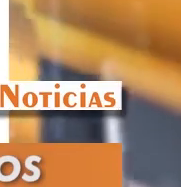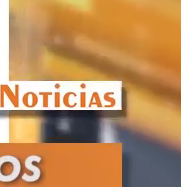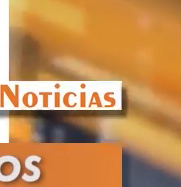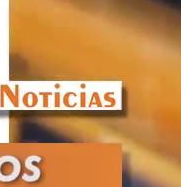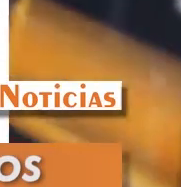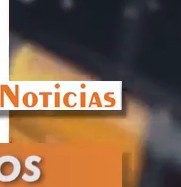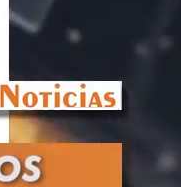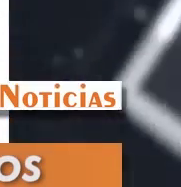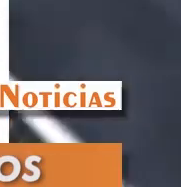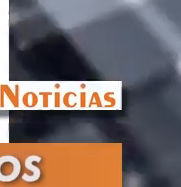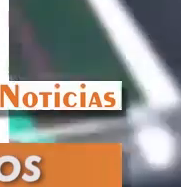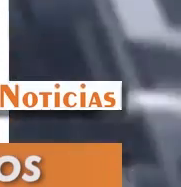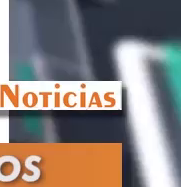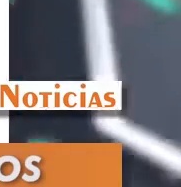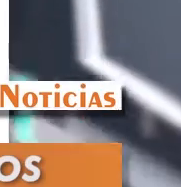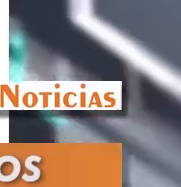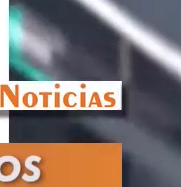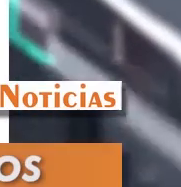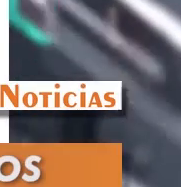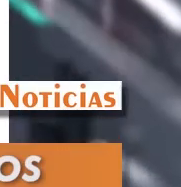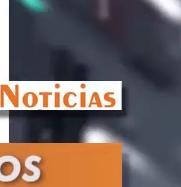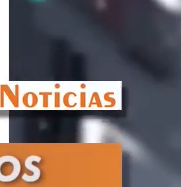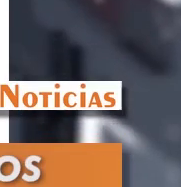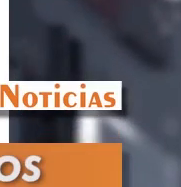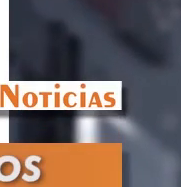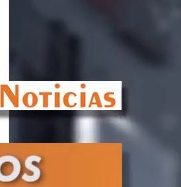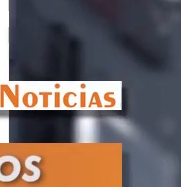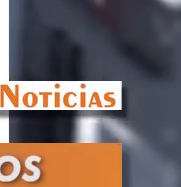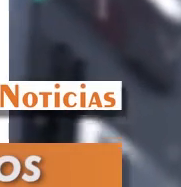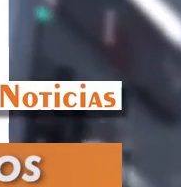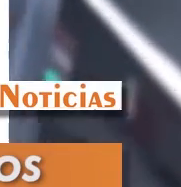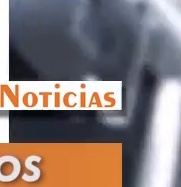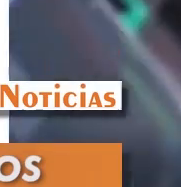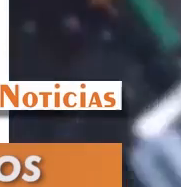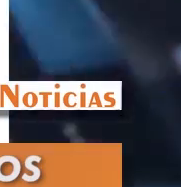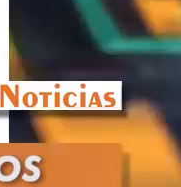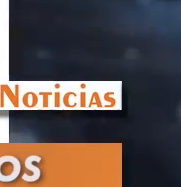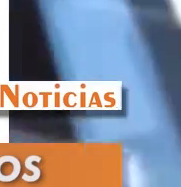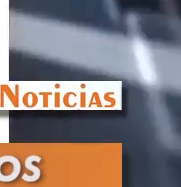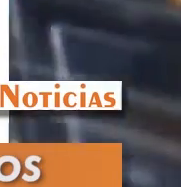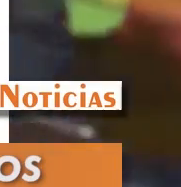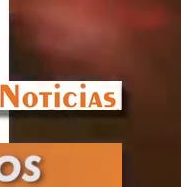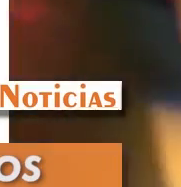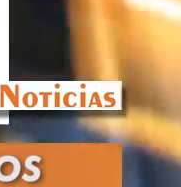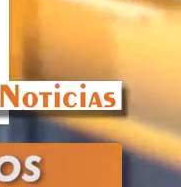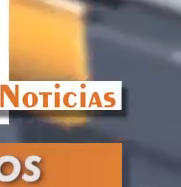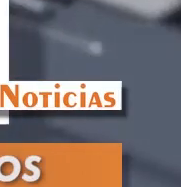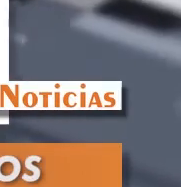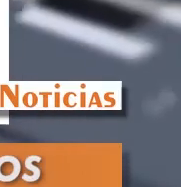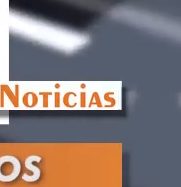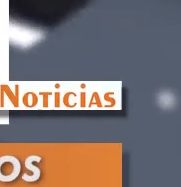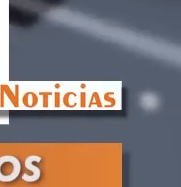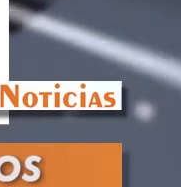más joven, ¿no? Sí. Y el problema de las terapias tiene que ver que, digamos, las personas más jóvenes están más tiempo en terapia, digamos, duran, es como que aguanta